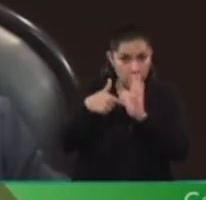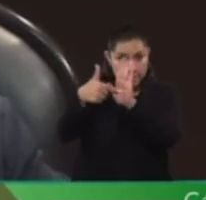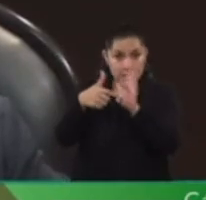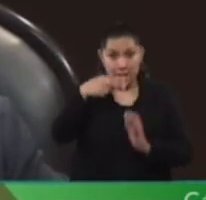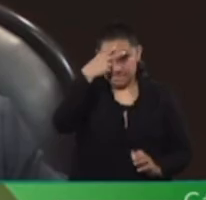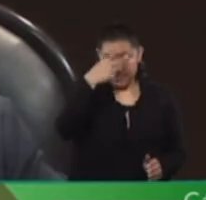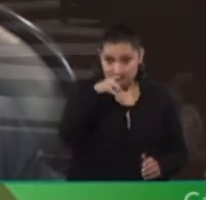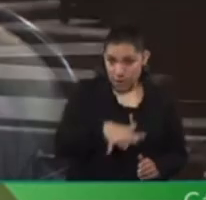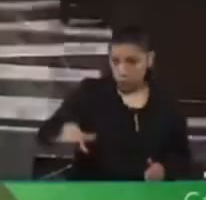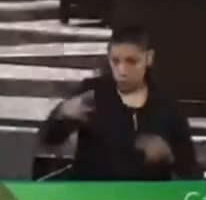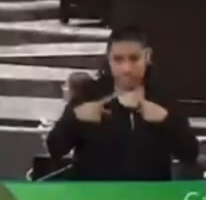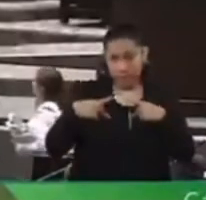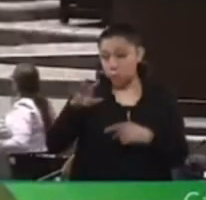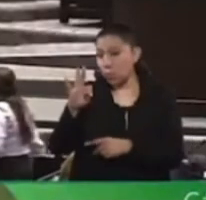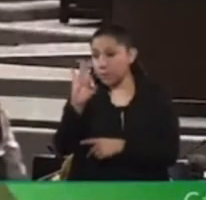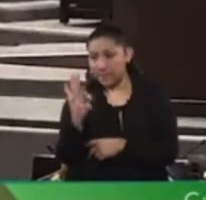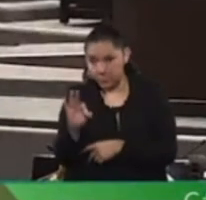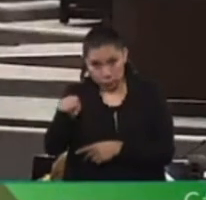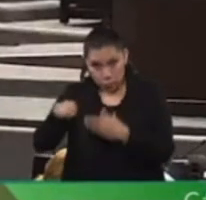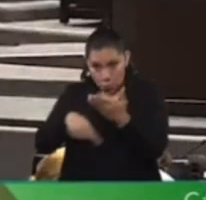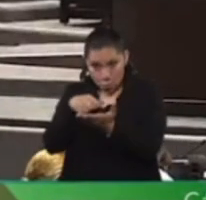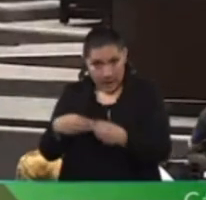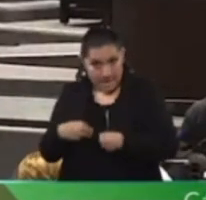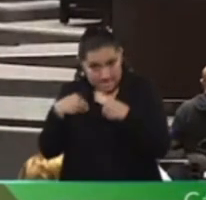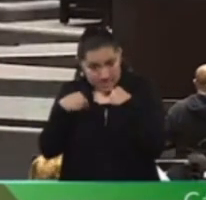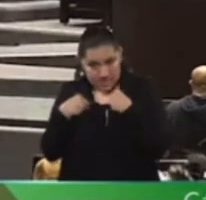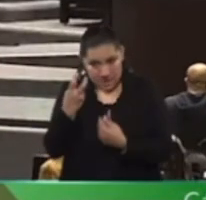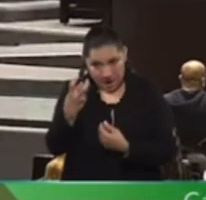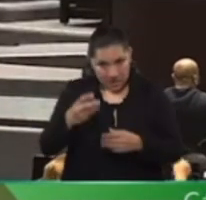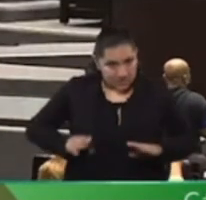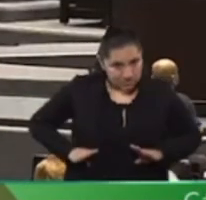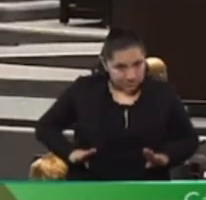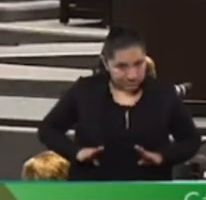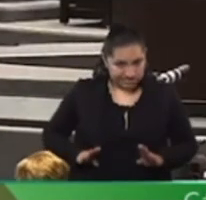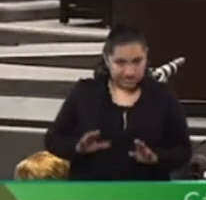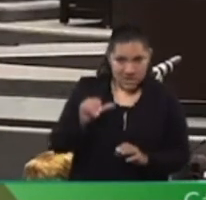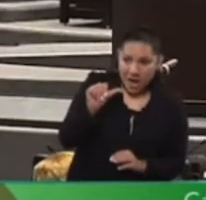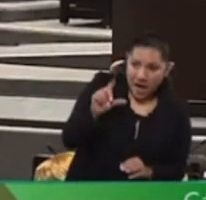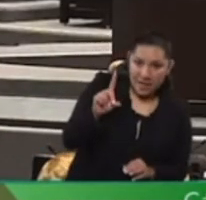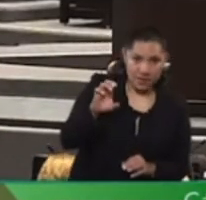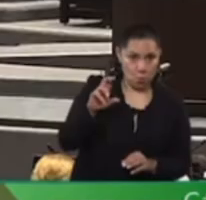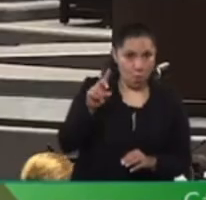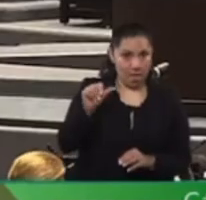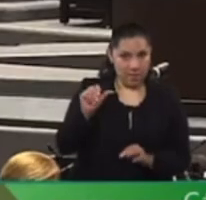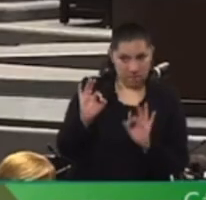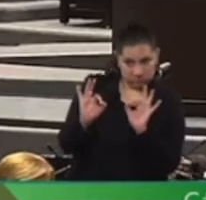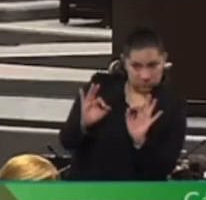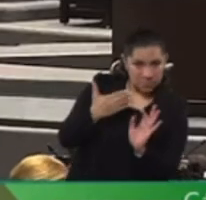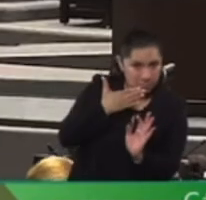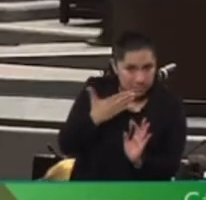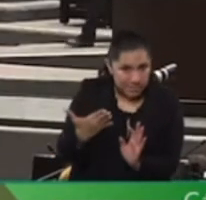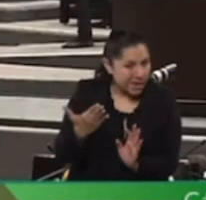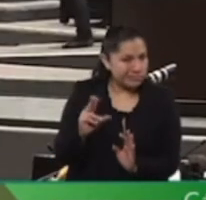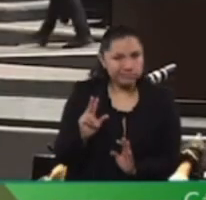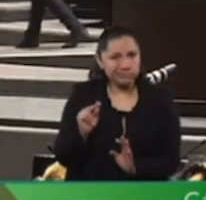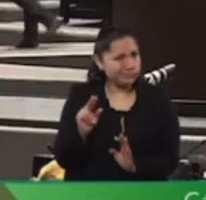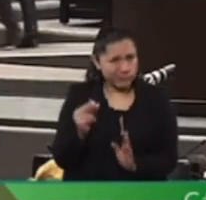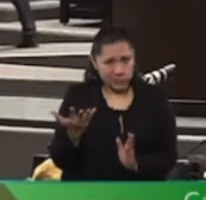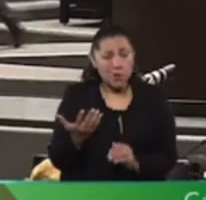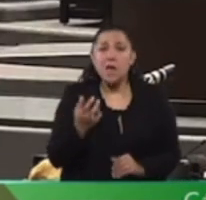no adecuada. Los espacios verdes, además, se asocian con diferentes efectos beneficiosos para la salud, entre los que destacan una